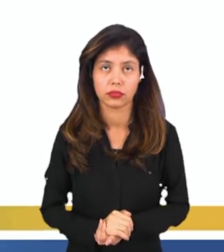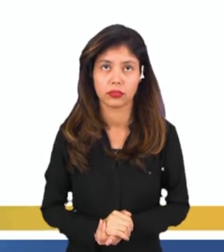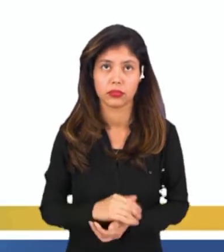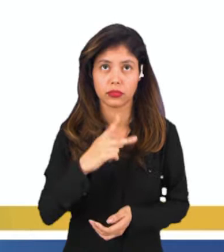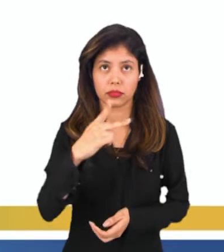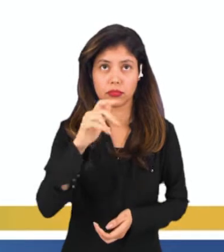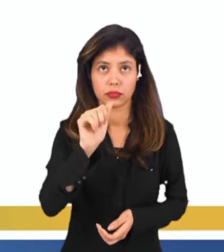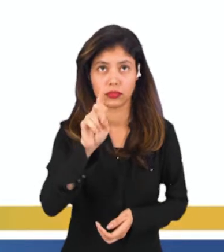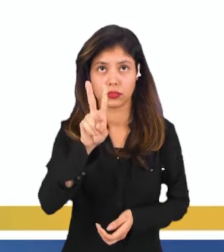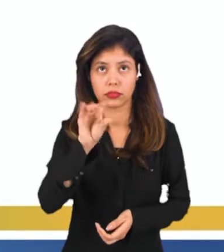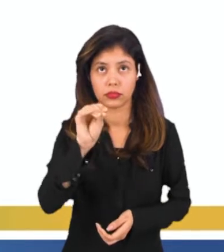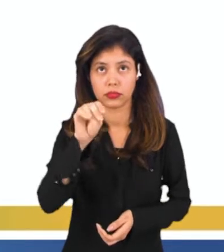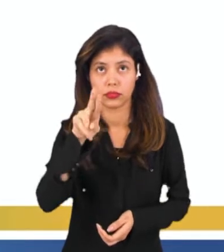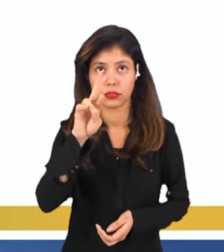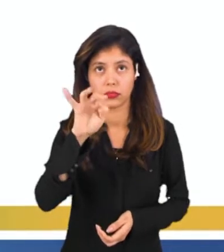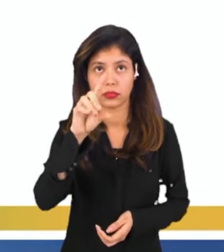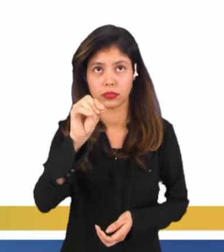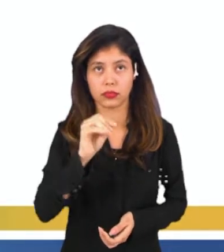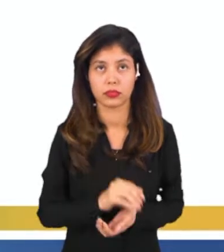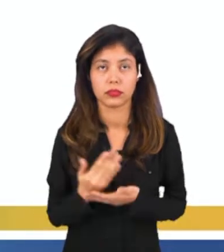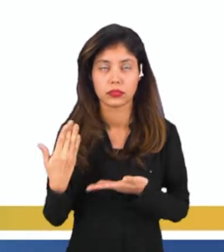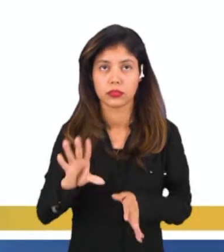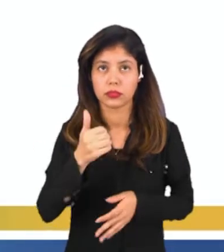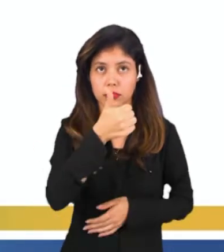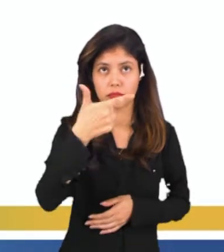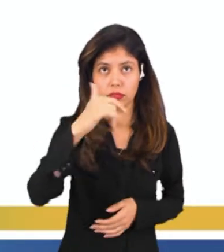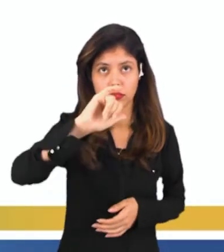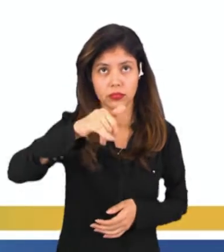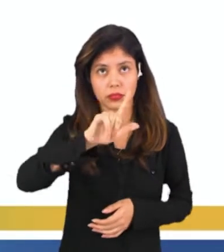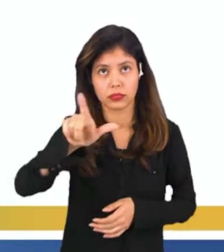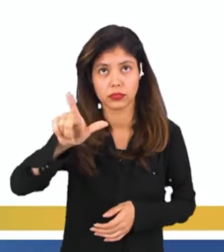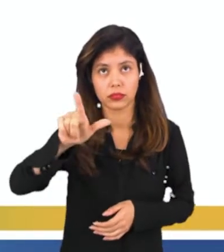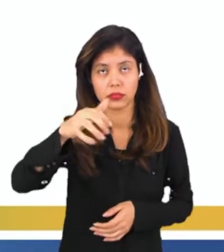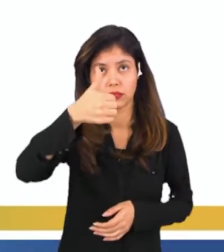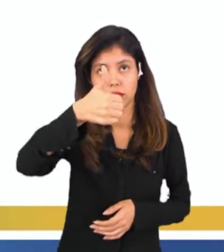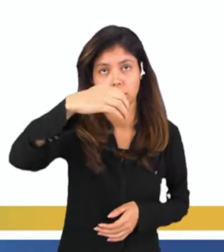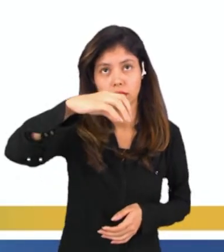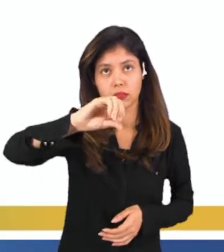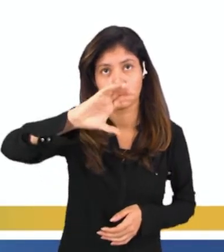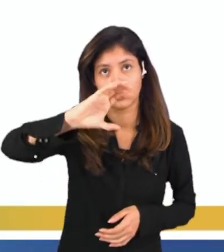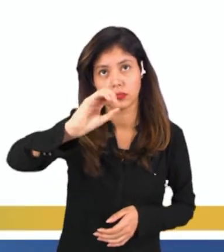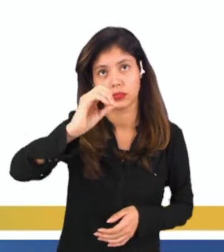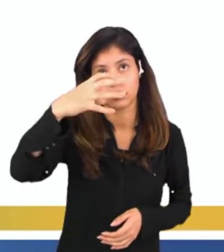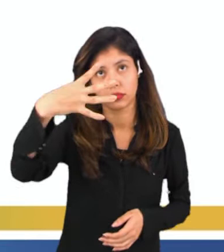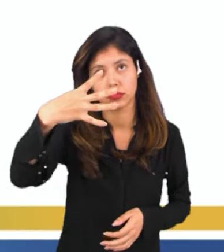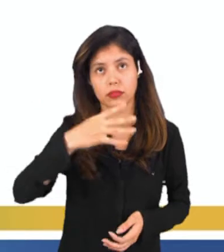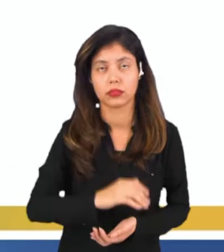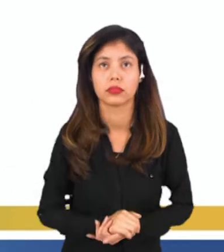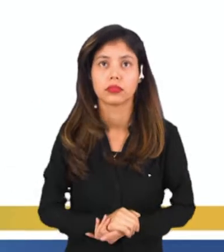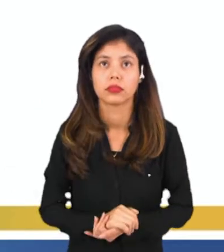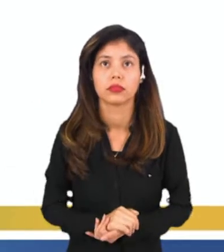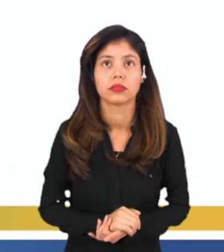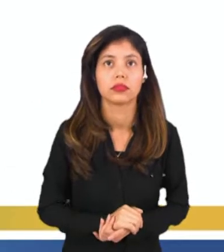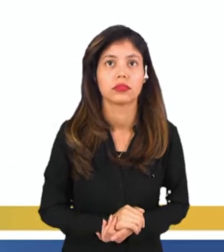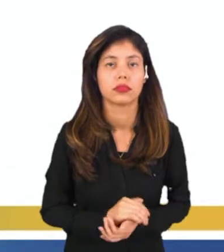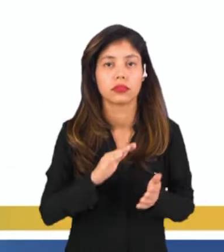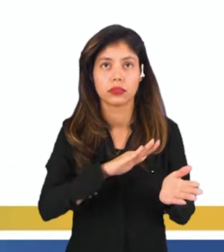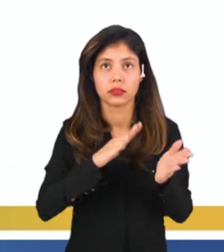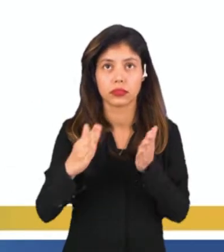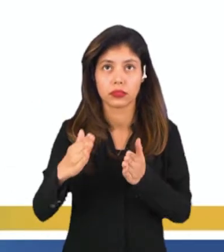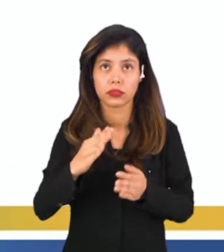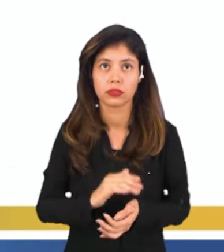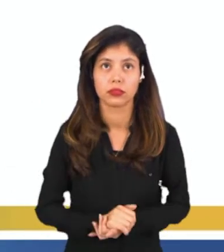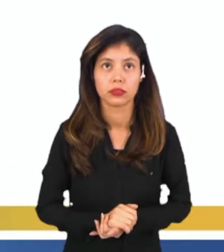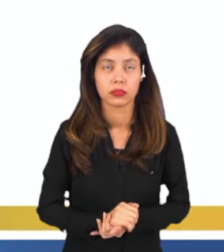Pseudónimo Pablo Neruda. Nacimiento 12 de julio de 1904 en Parral